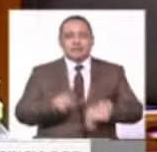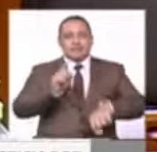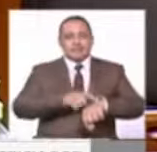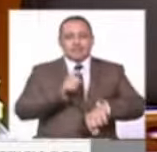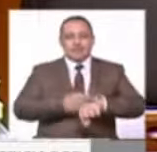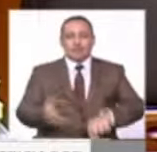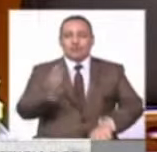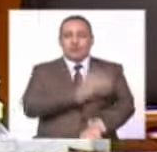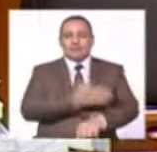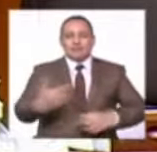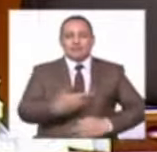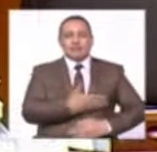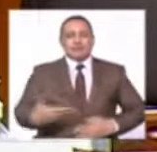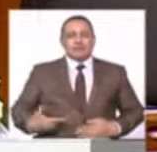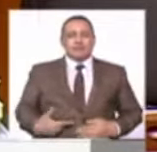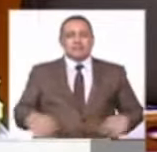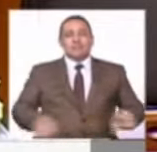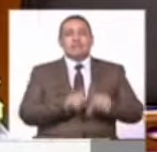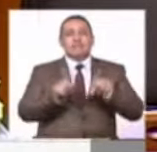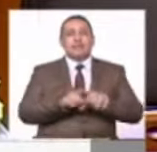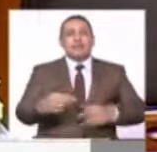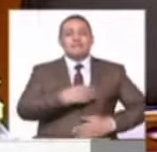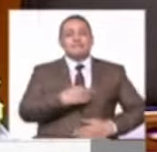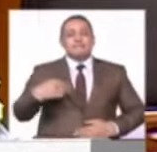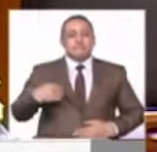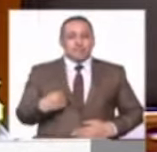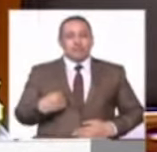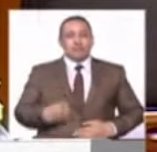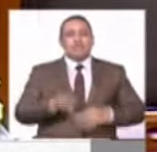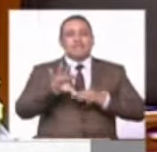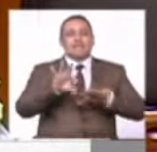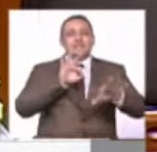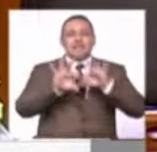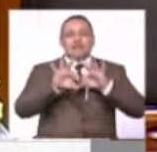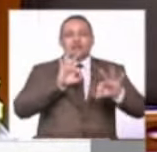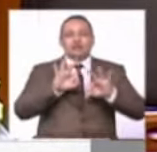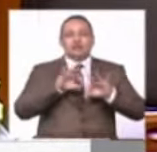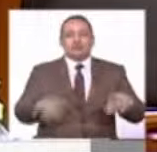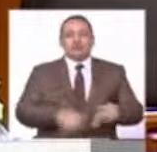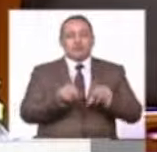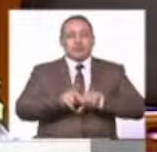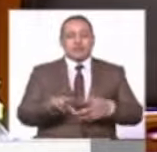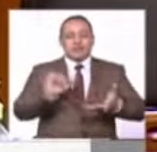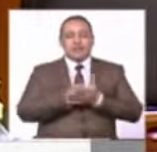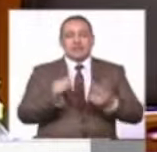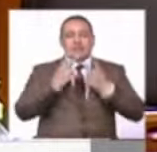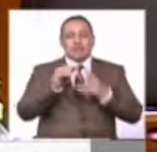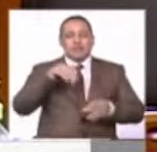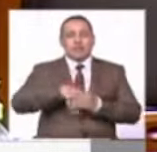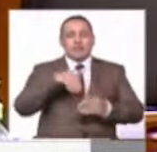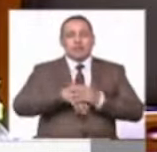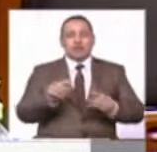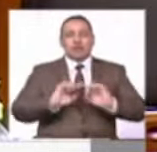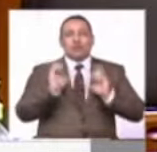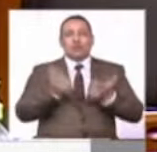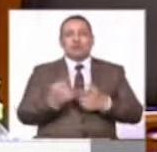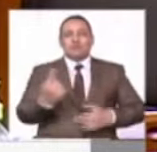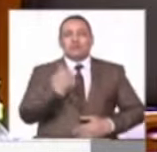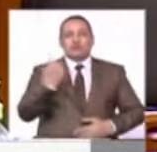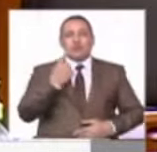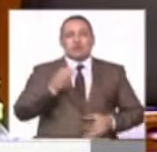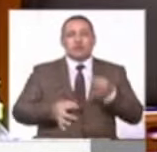era presidente de la corte y miembro de la selección de los que los eligieron a la junta Nacional de